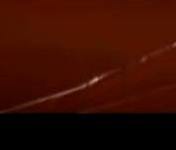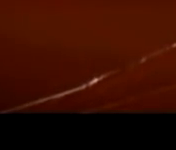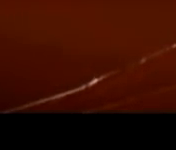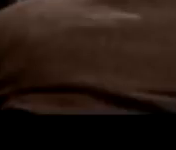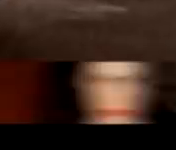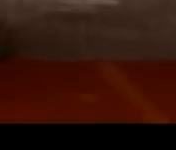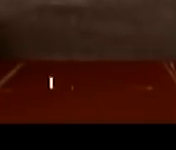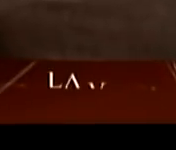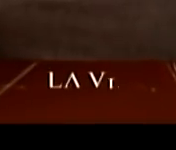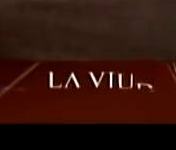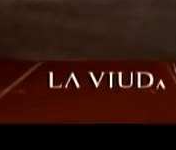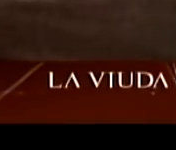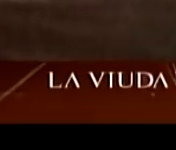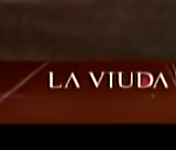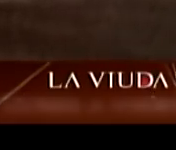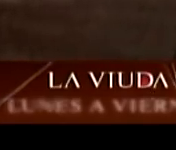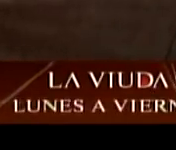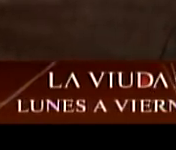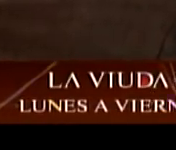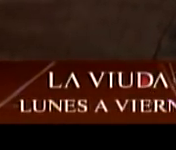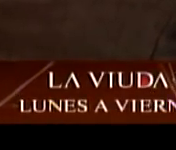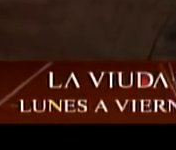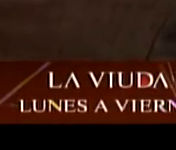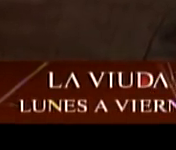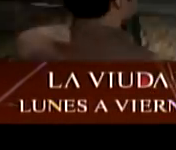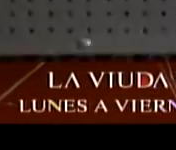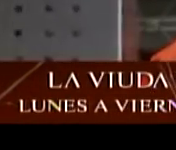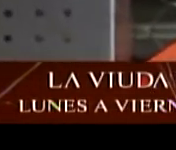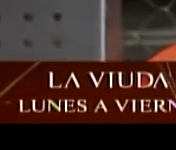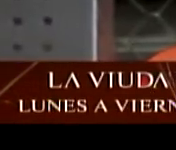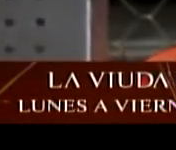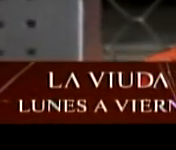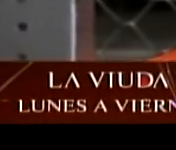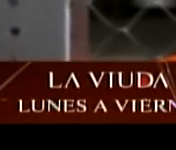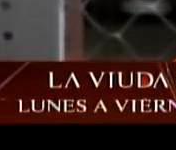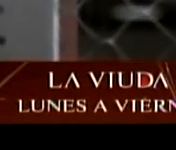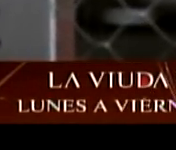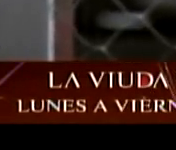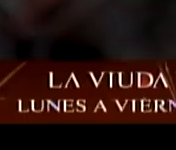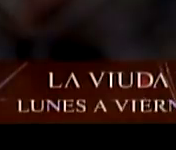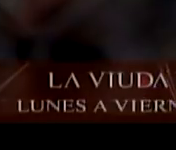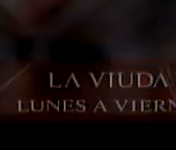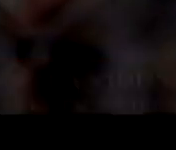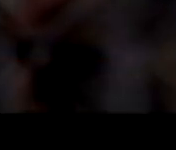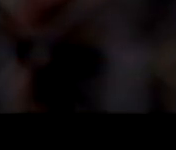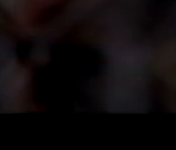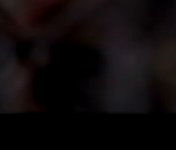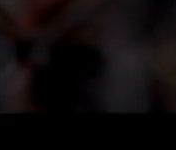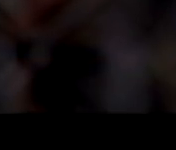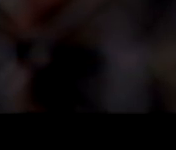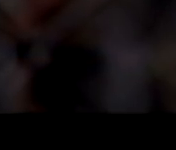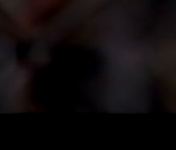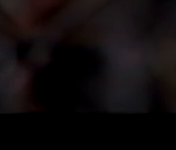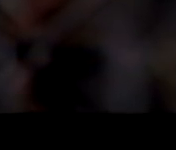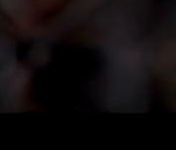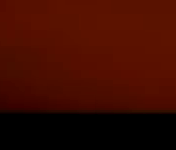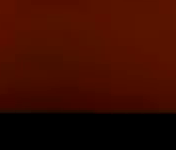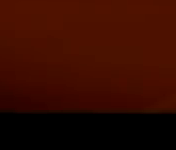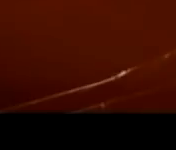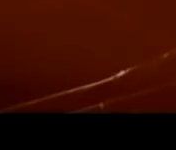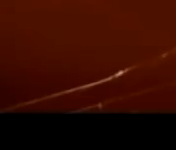noche he asesinado a hombres que me por eso me dicen la viuda negra